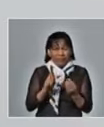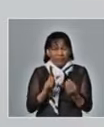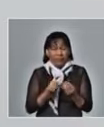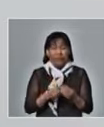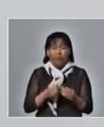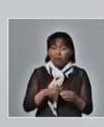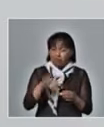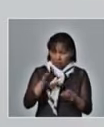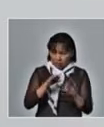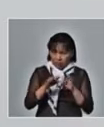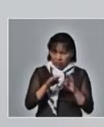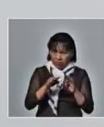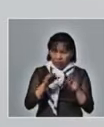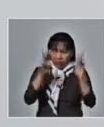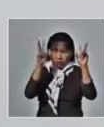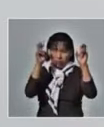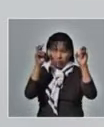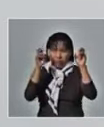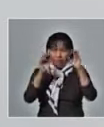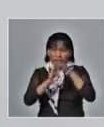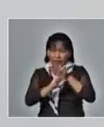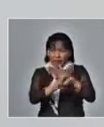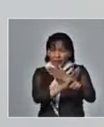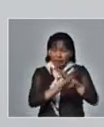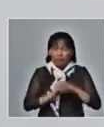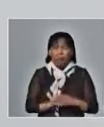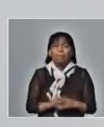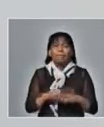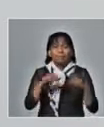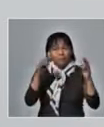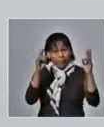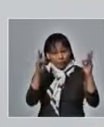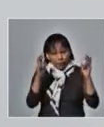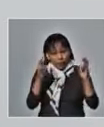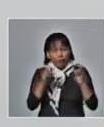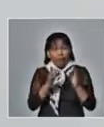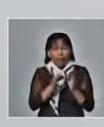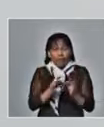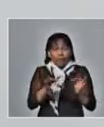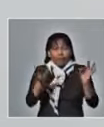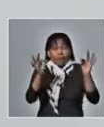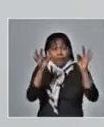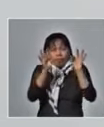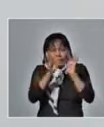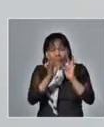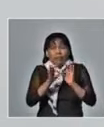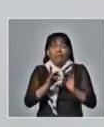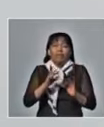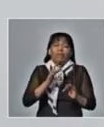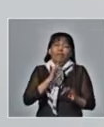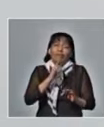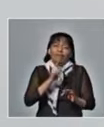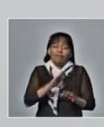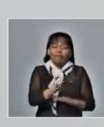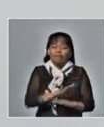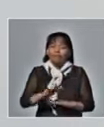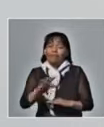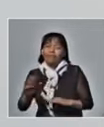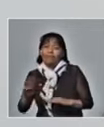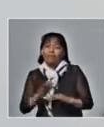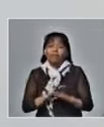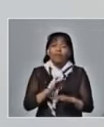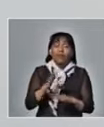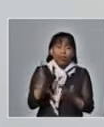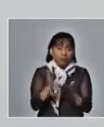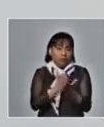puntual en temas de prevención. Y además debemos mejorar el entorno, porque cada espacio que gana la sociedad es un